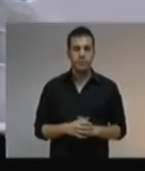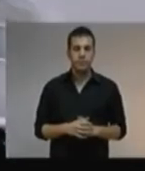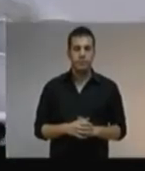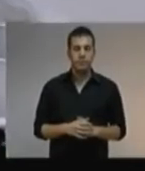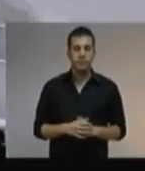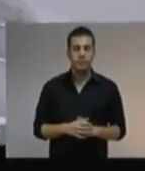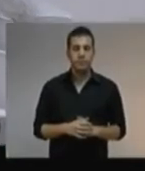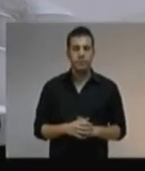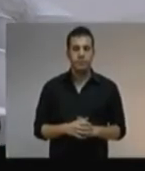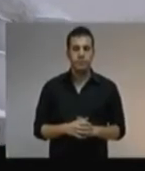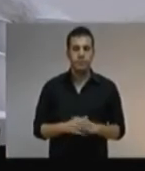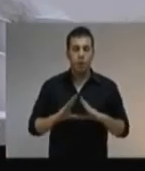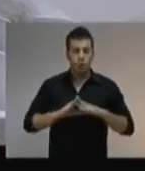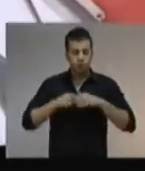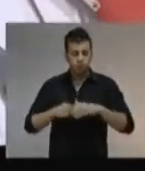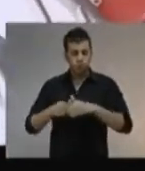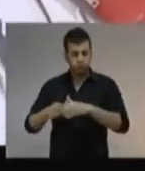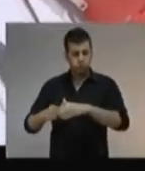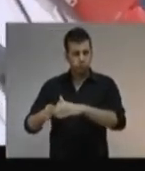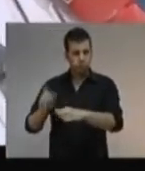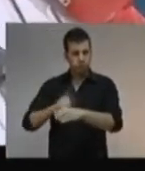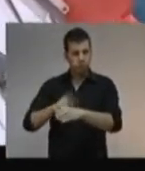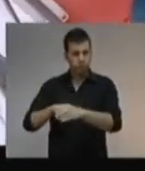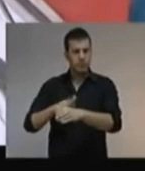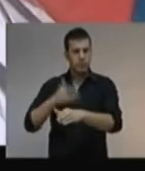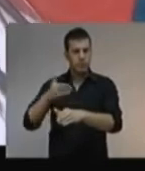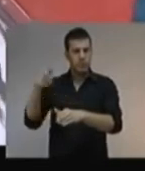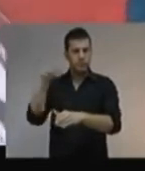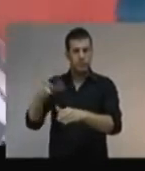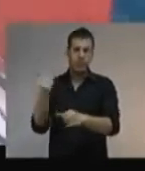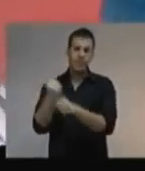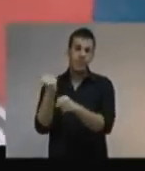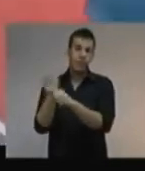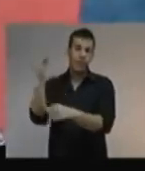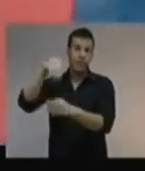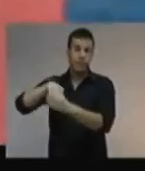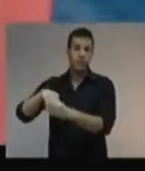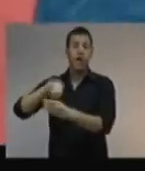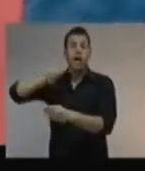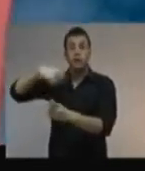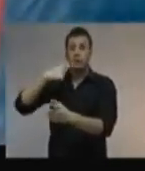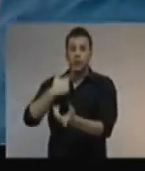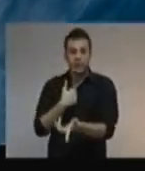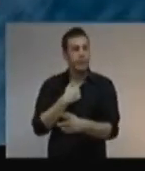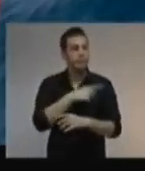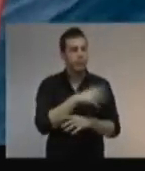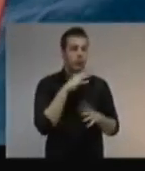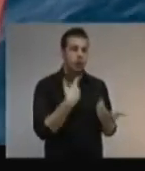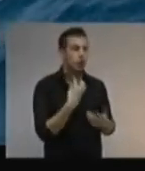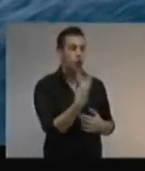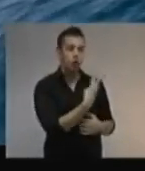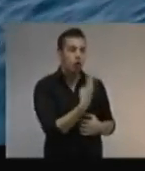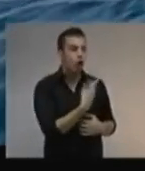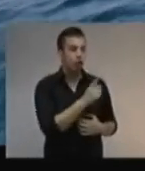Cuando llevamos ya un rato de travesía, la tripulación del barco Multi-Aquatic nos informa de que no estamos solos.